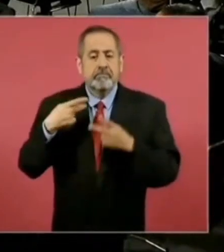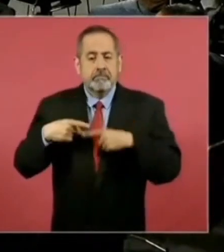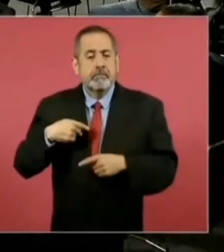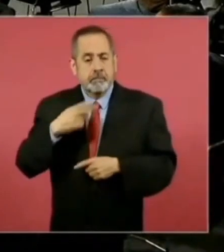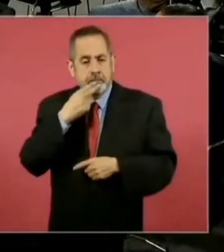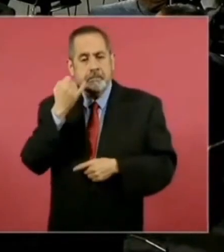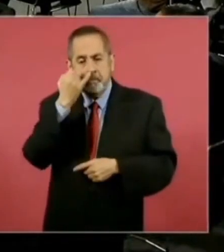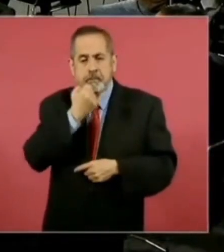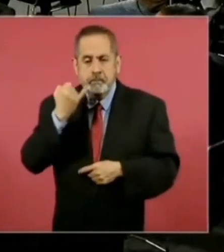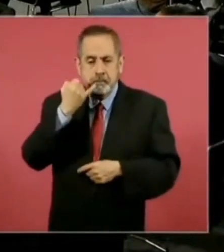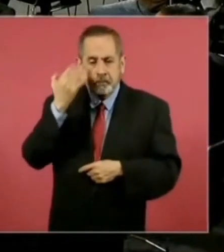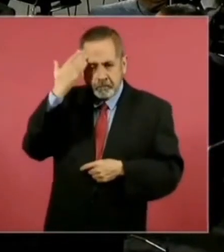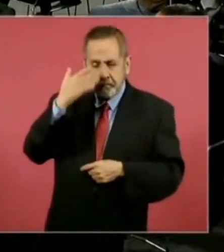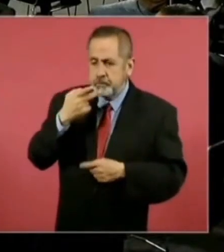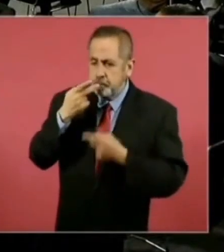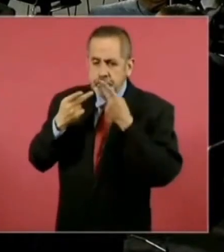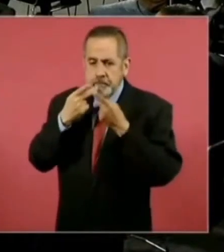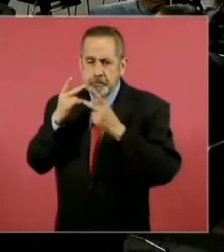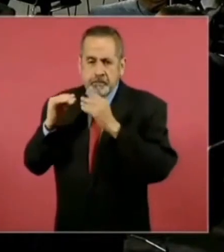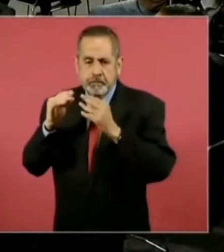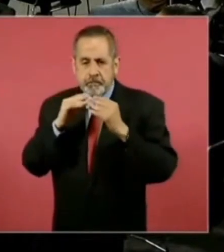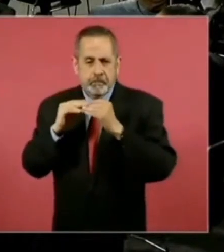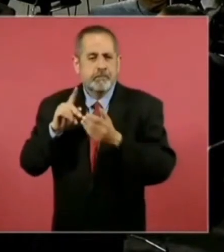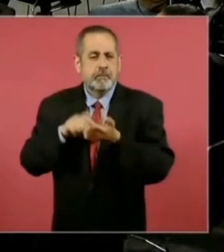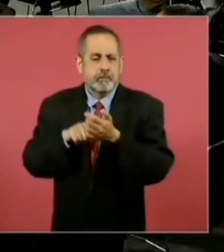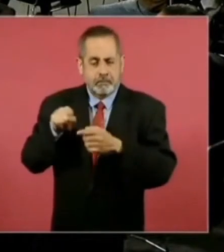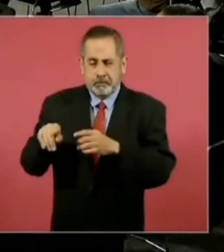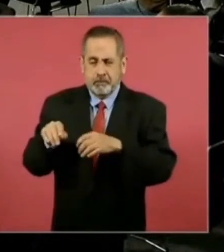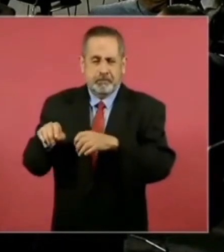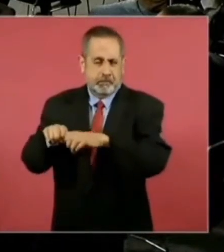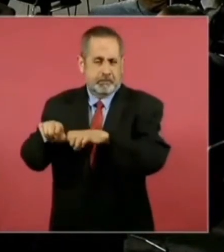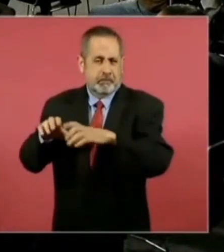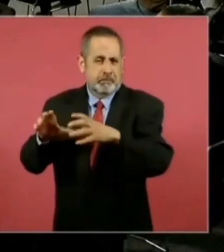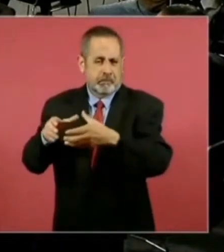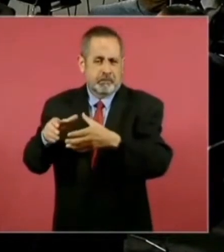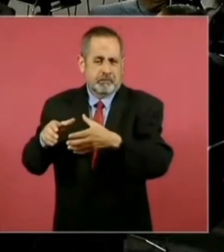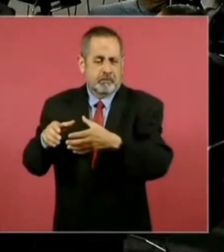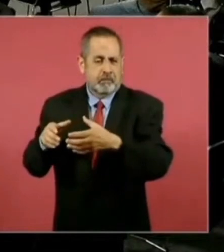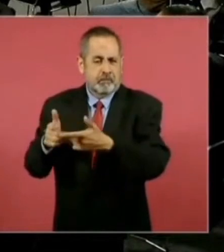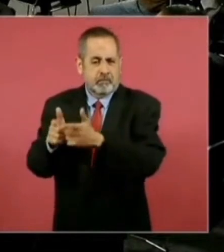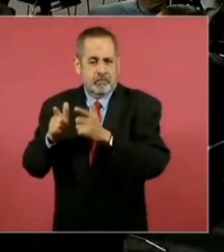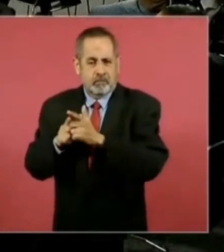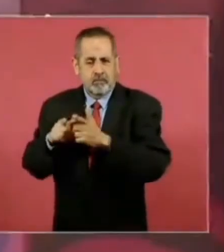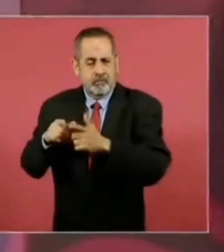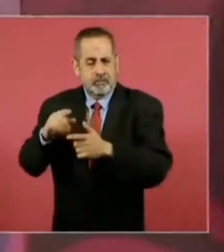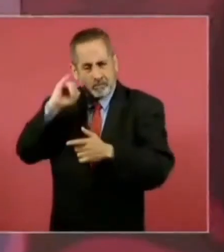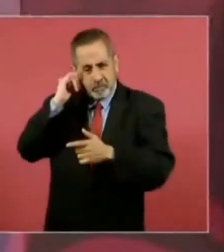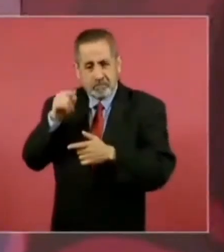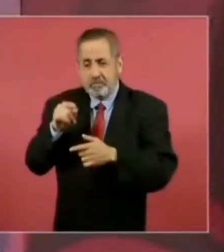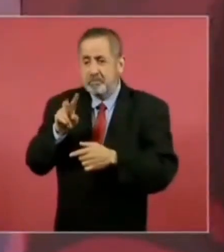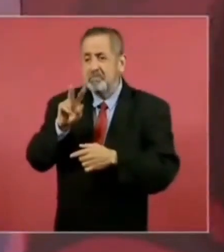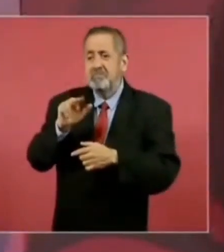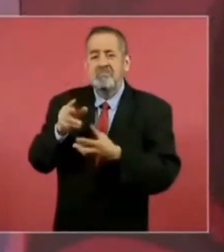lengua de esa etnia, de esa cultura. Ya iba a desaparecer.